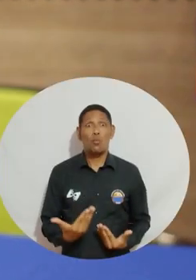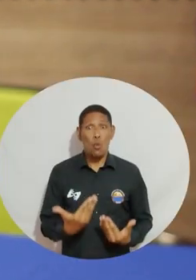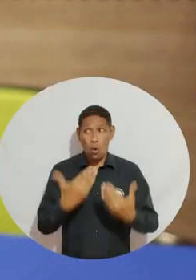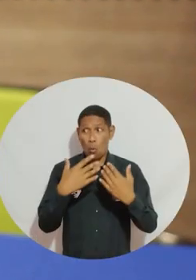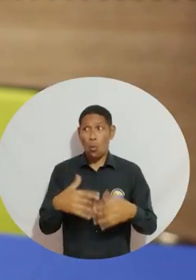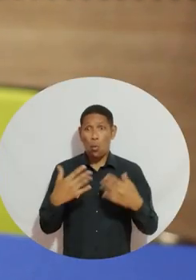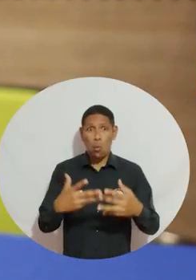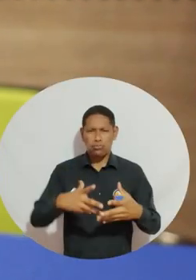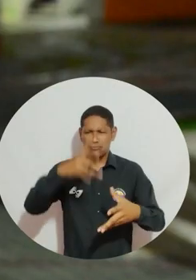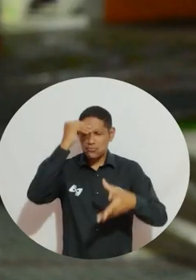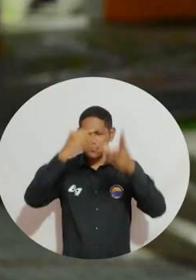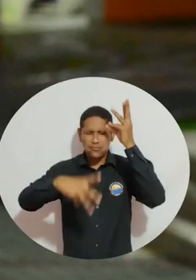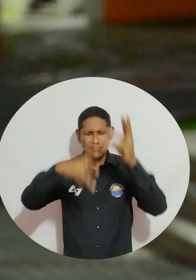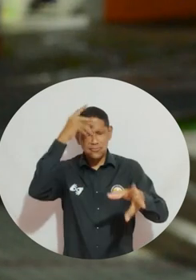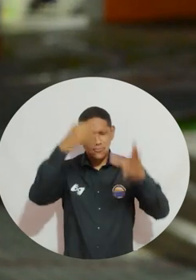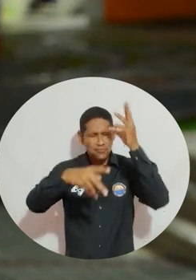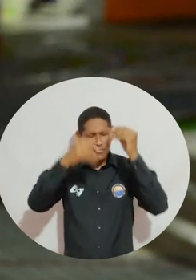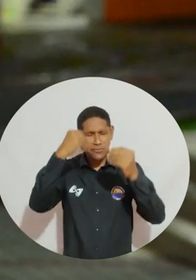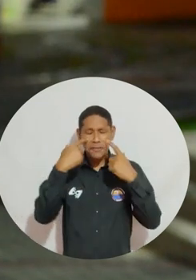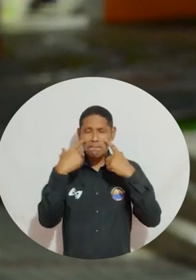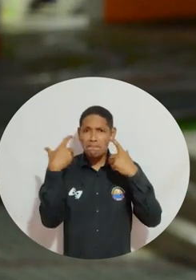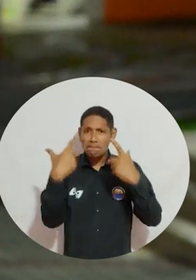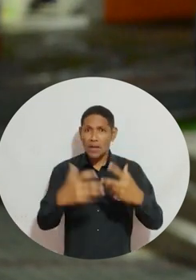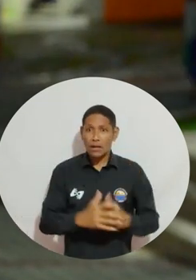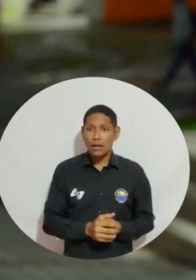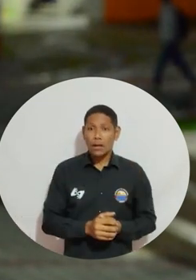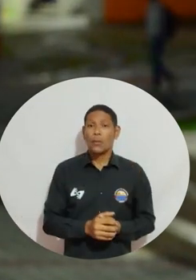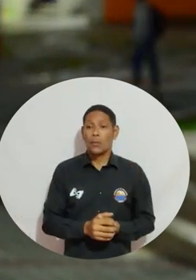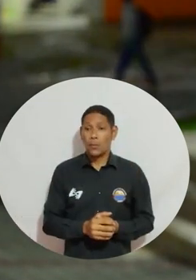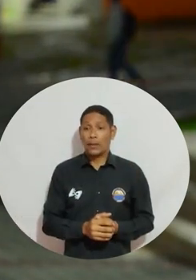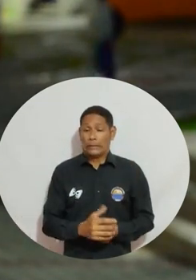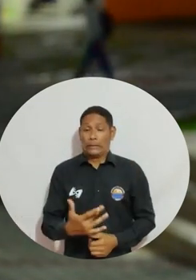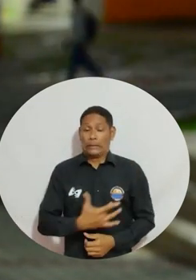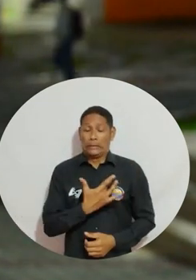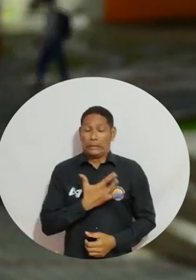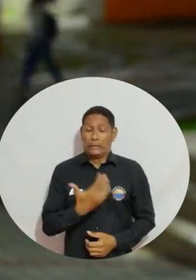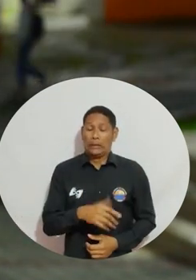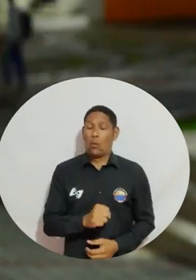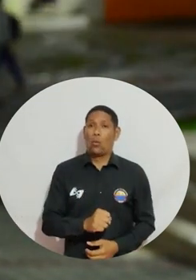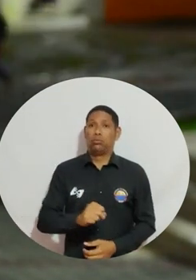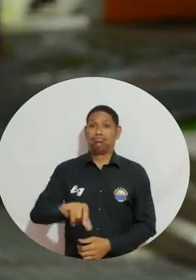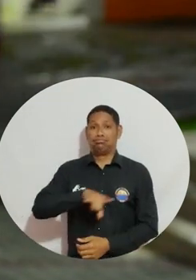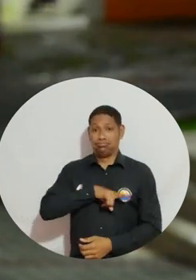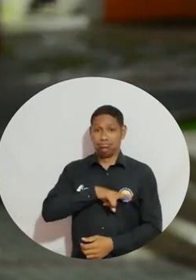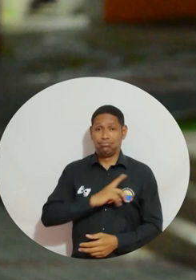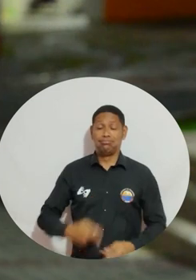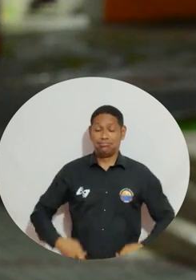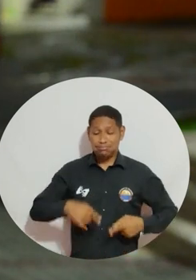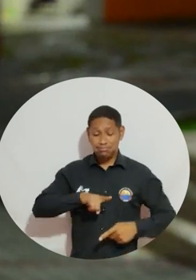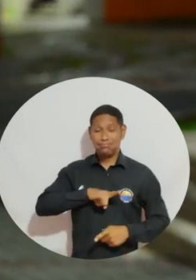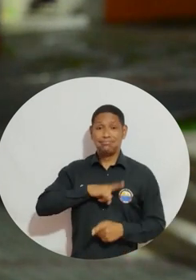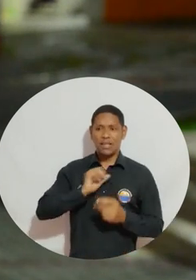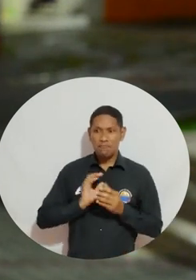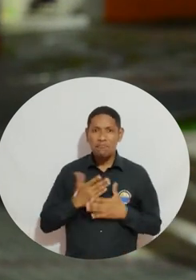Llevamos una gran experiencia y una gran enseñanza. La verdad ha sido muy significativo para mí, para mi